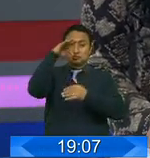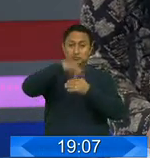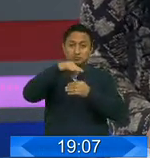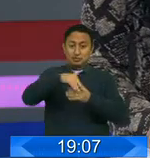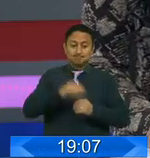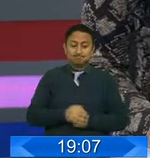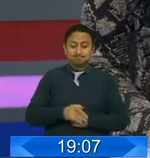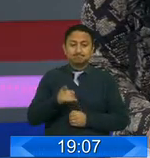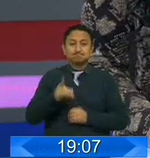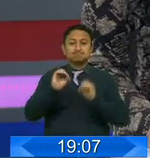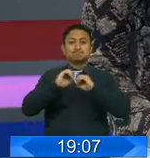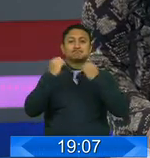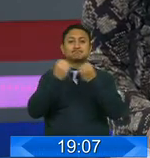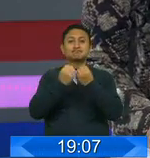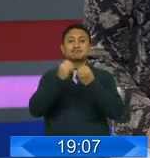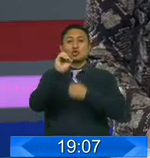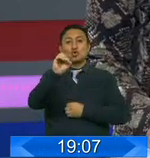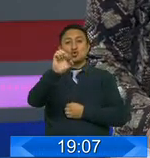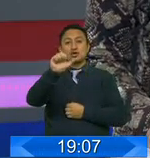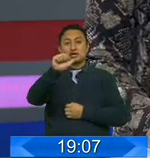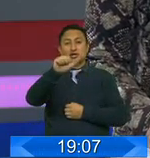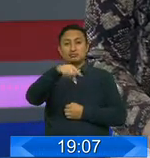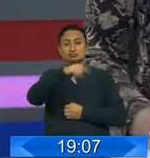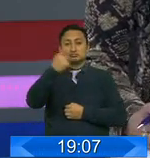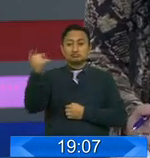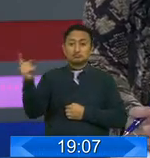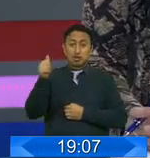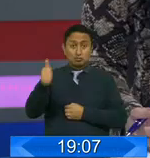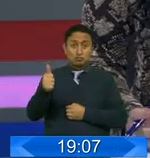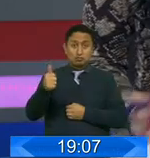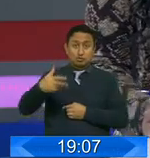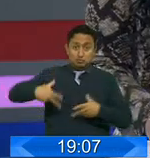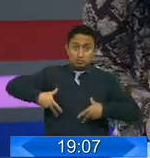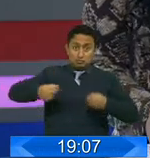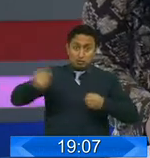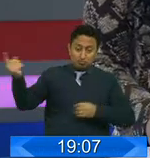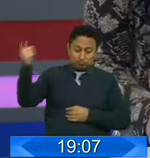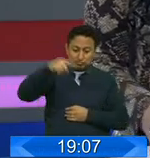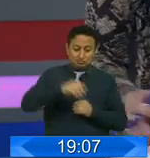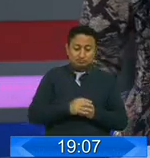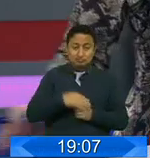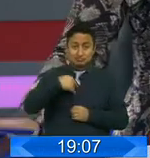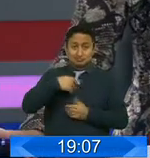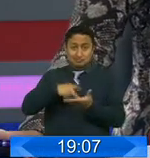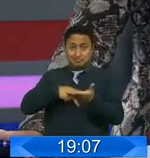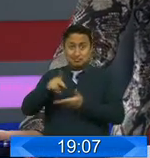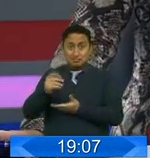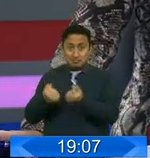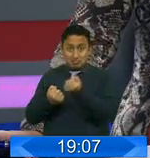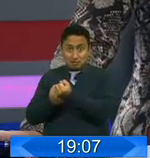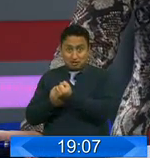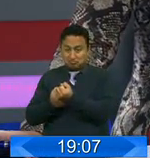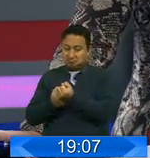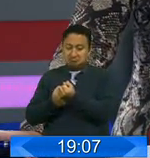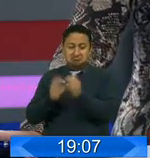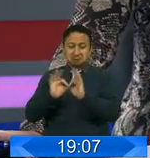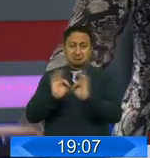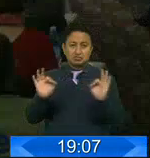La Organización de los Estados Americanos, OEA, vendrá por cuenta propia, sin el financiamiento del Consejo Nacional